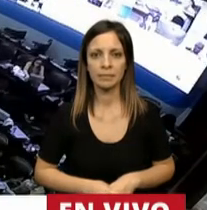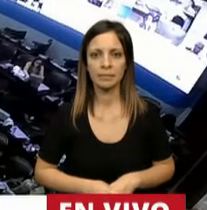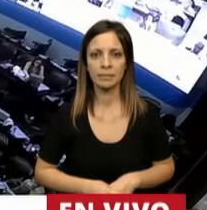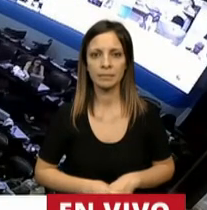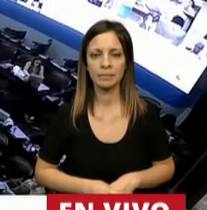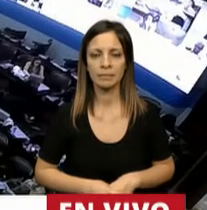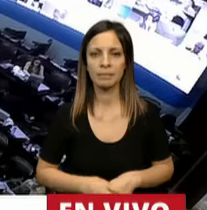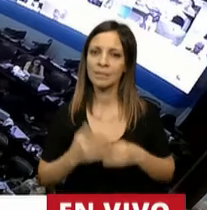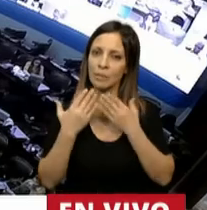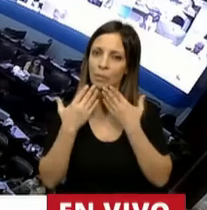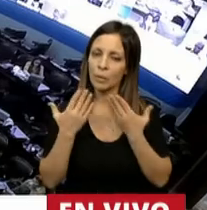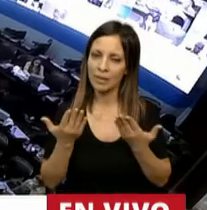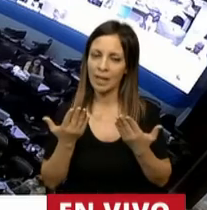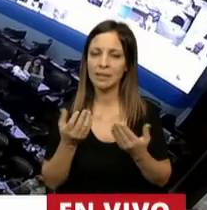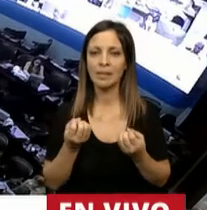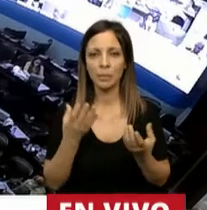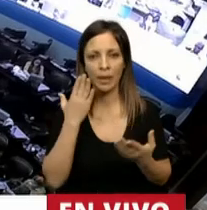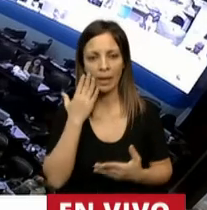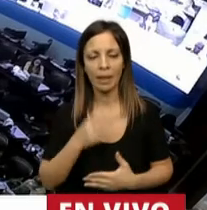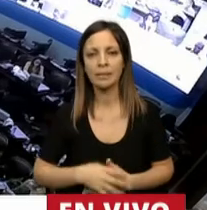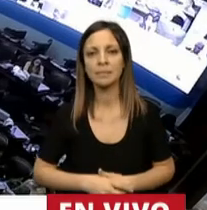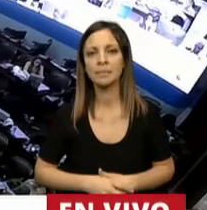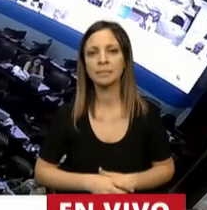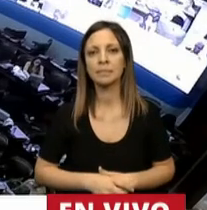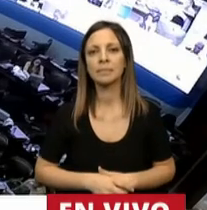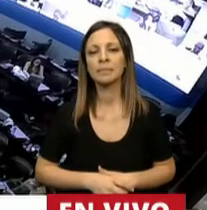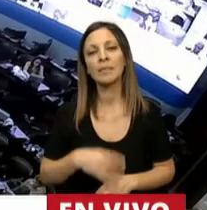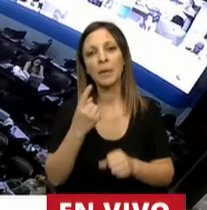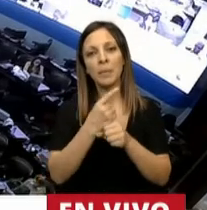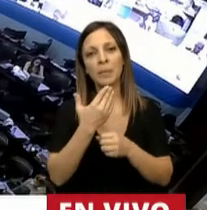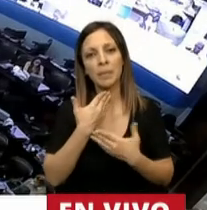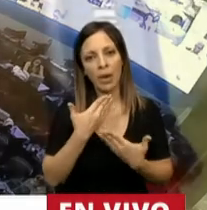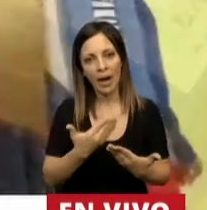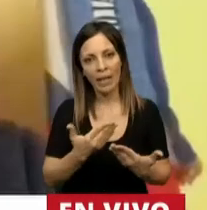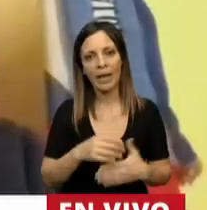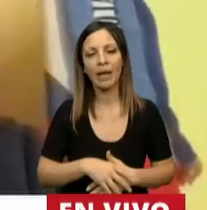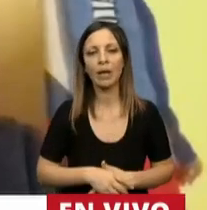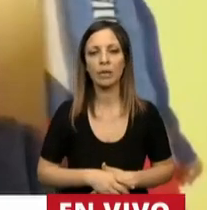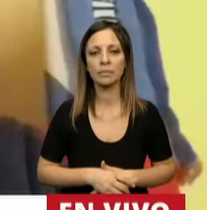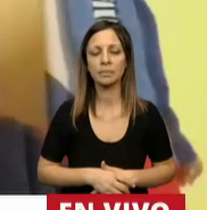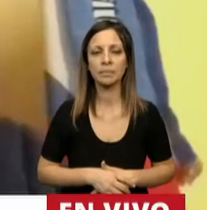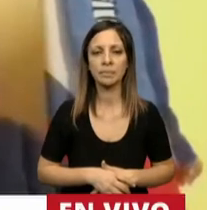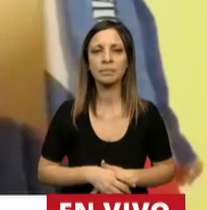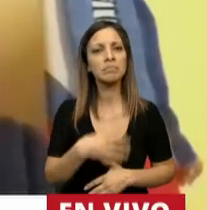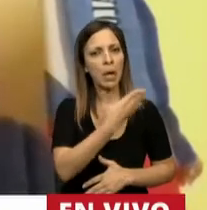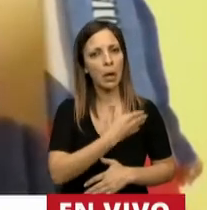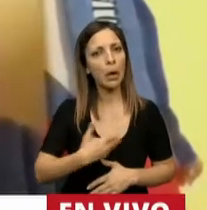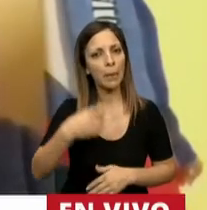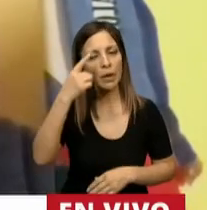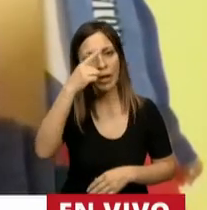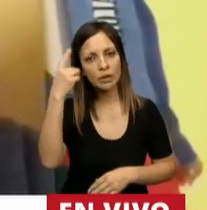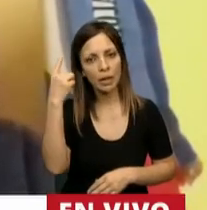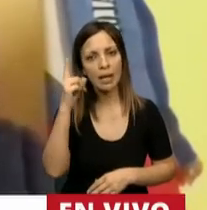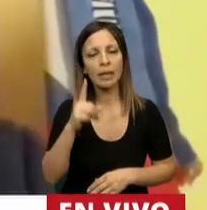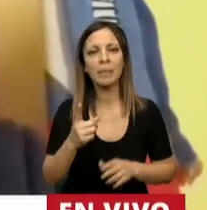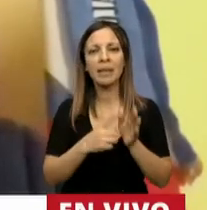Muchas gracias, señor presidente. Buenas tardes. En primer término, quiero agradecer la buena predisposición del Gobierno Nacional y del